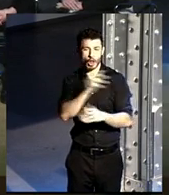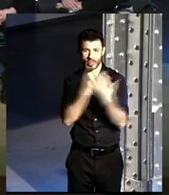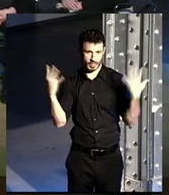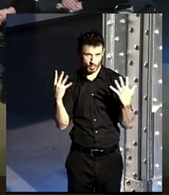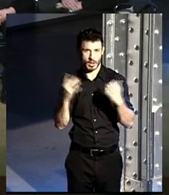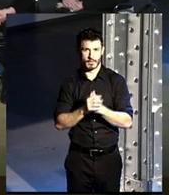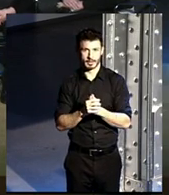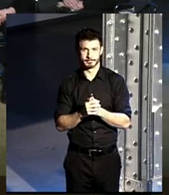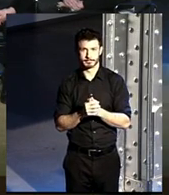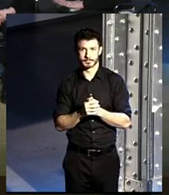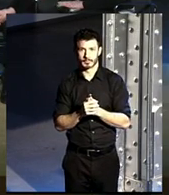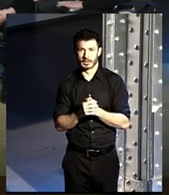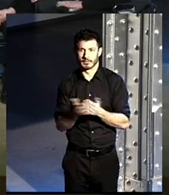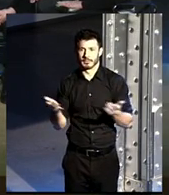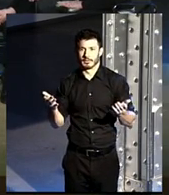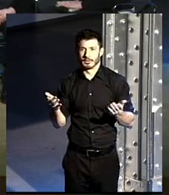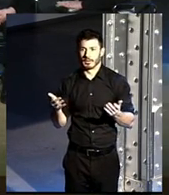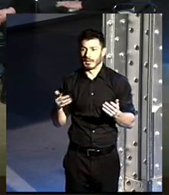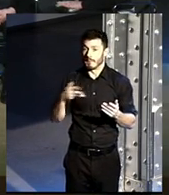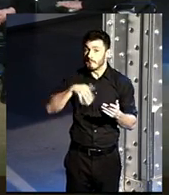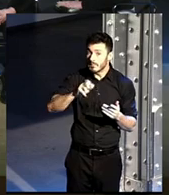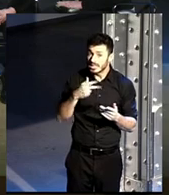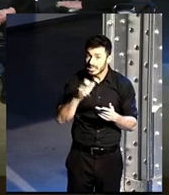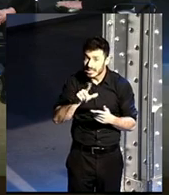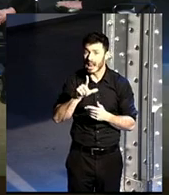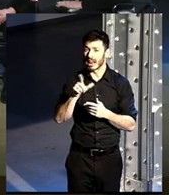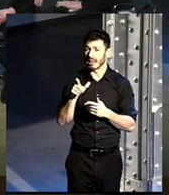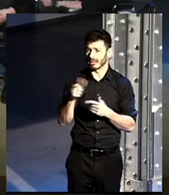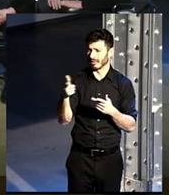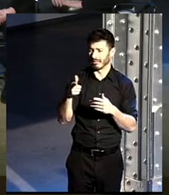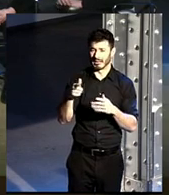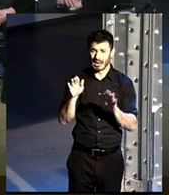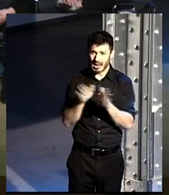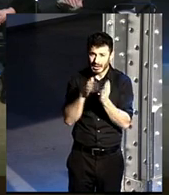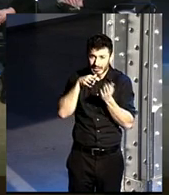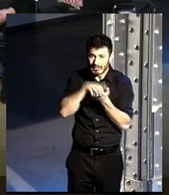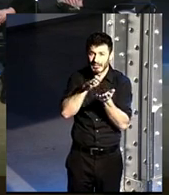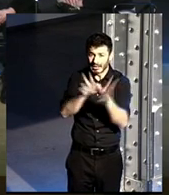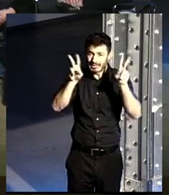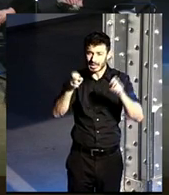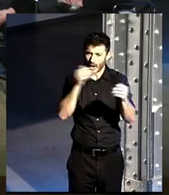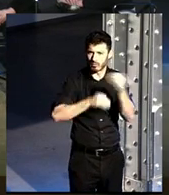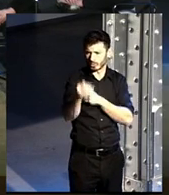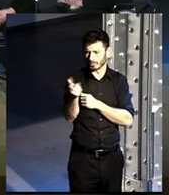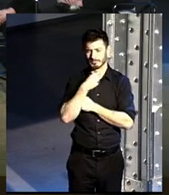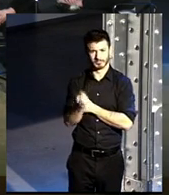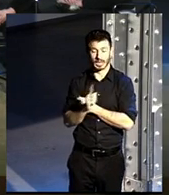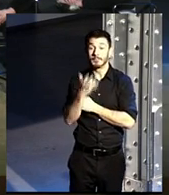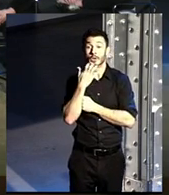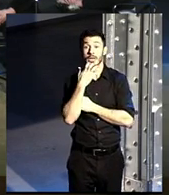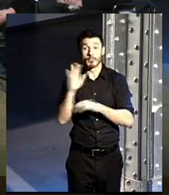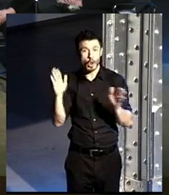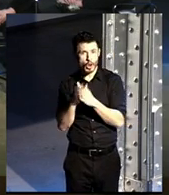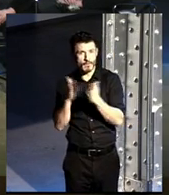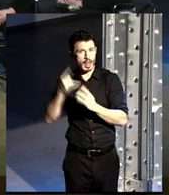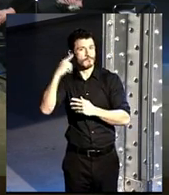no le gustaba que se publicaran en su casa libros sobre el futuro. Por ejemplo, una novela muy famosa